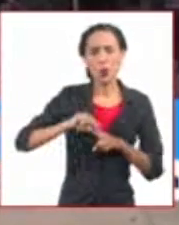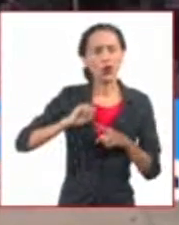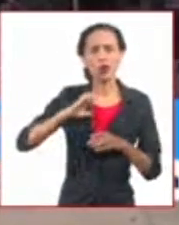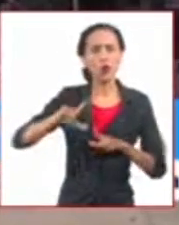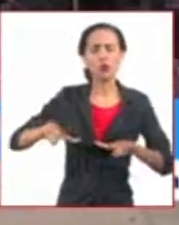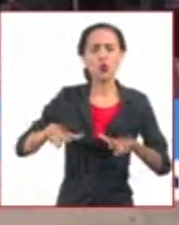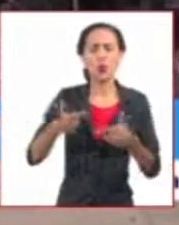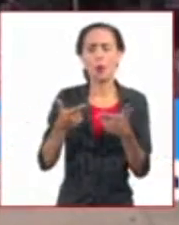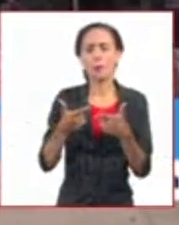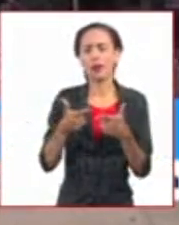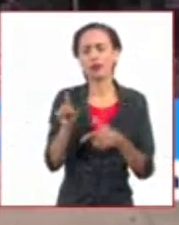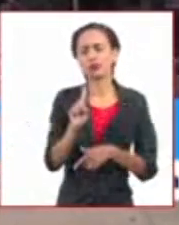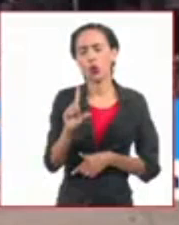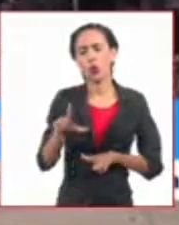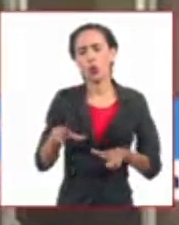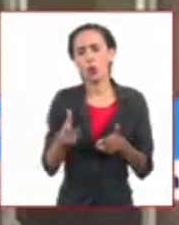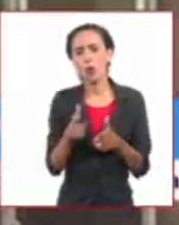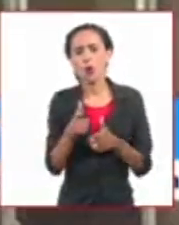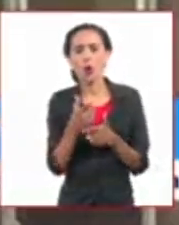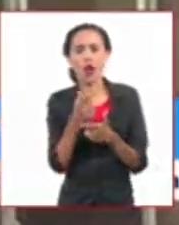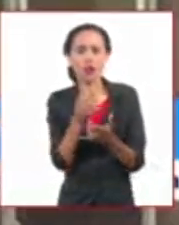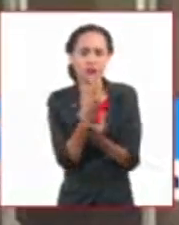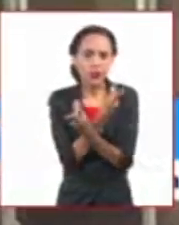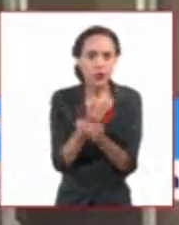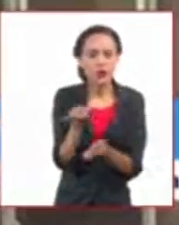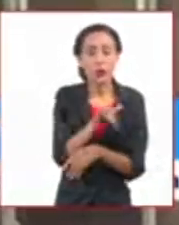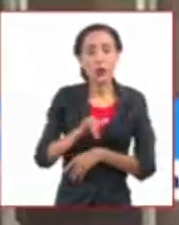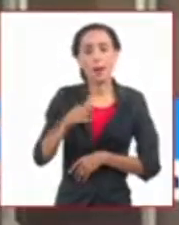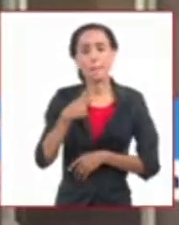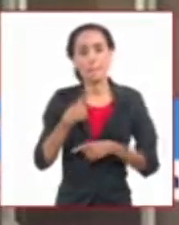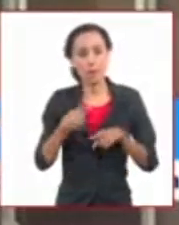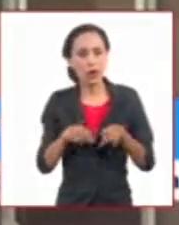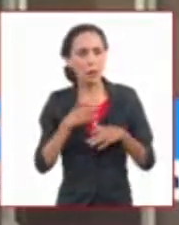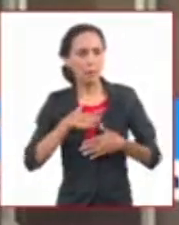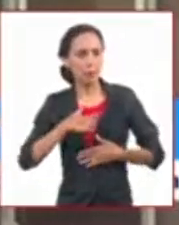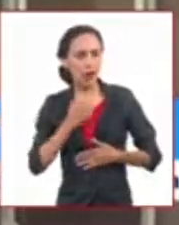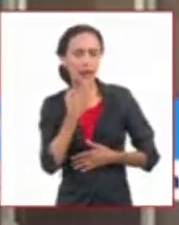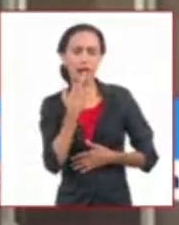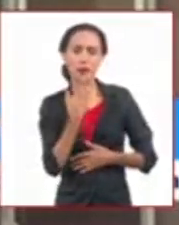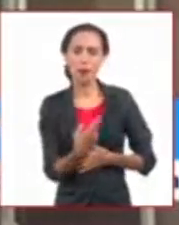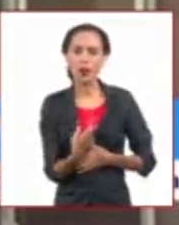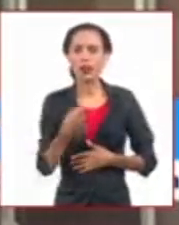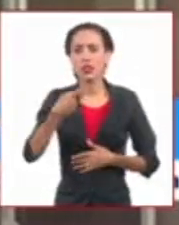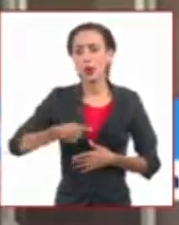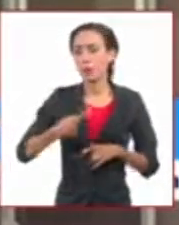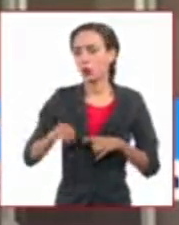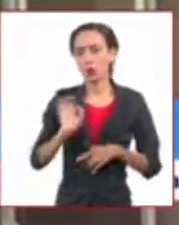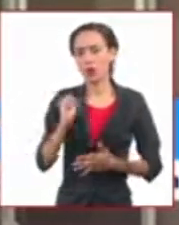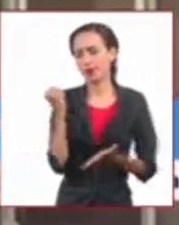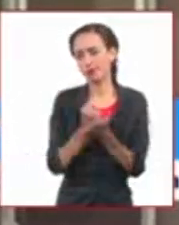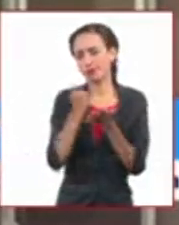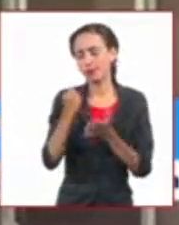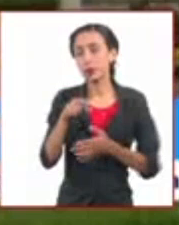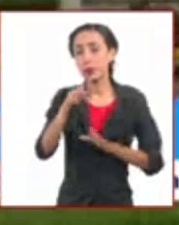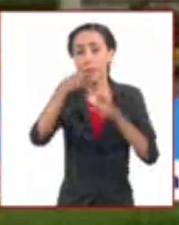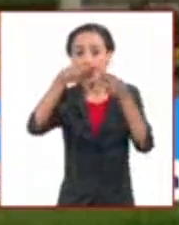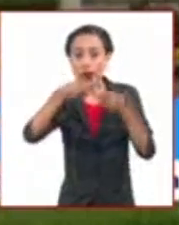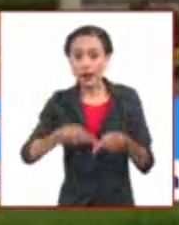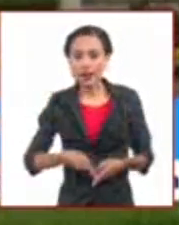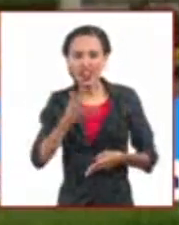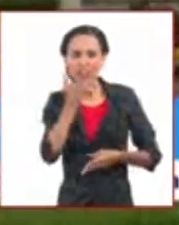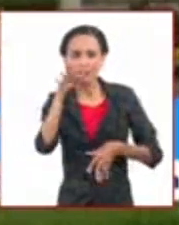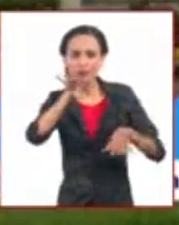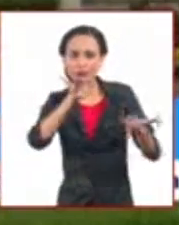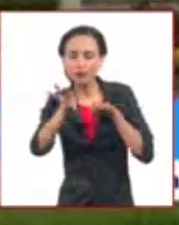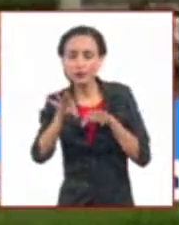aunque se esperaba una decisión en este sentido aún no había confirmación oficial de la lista de invitados desde